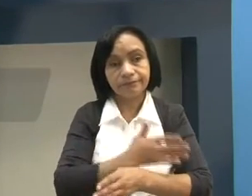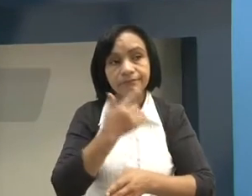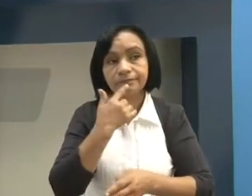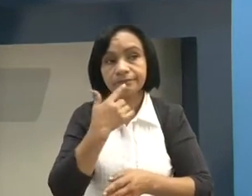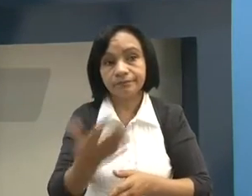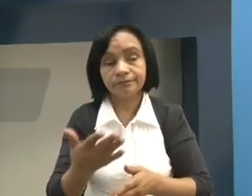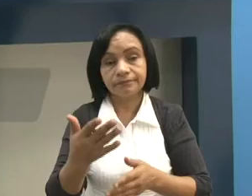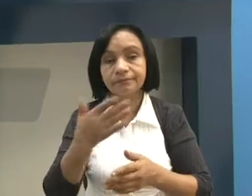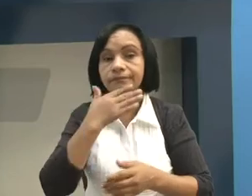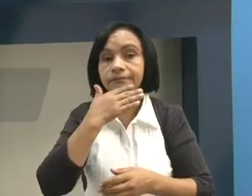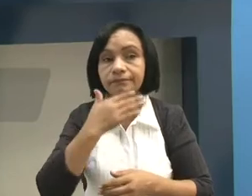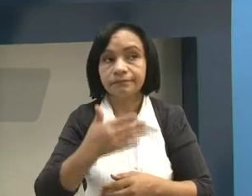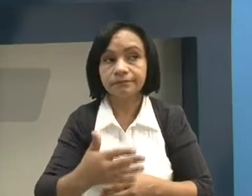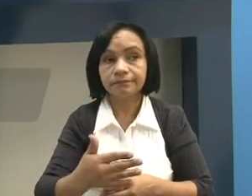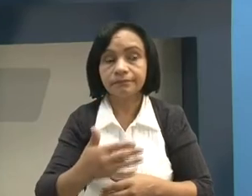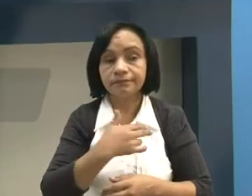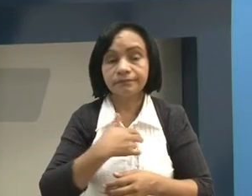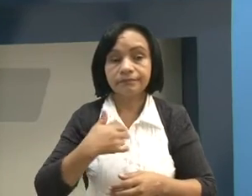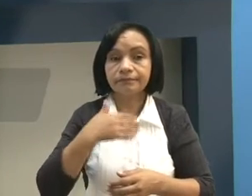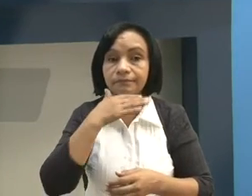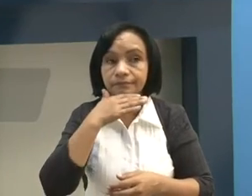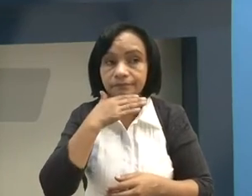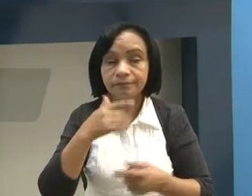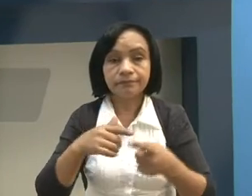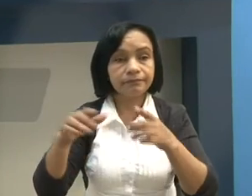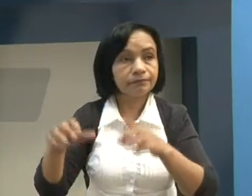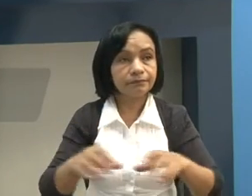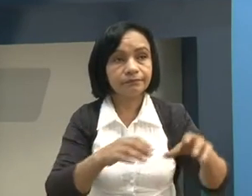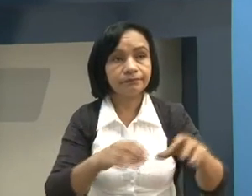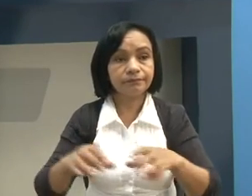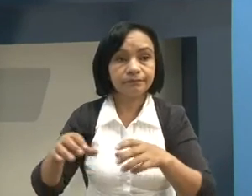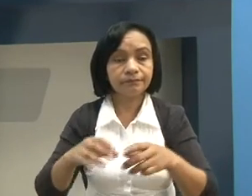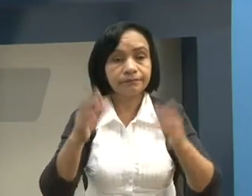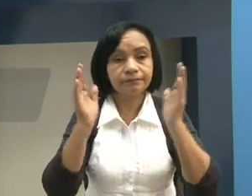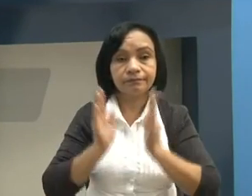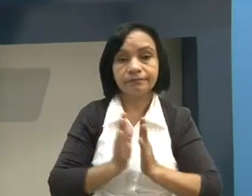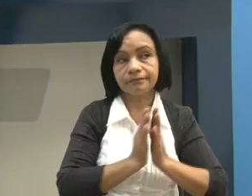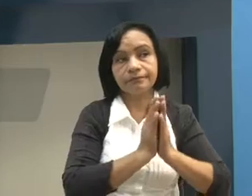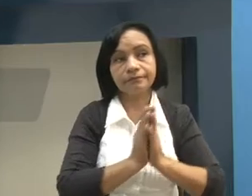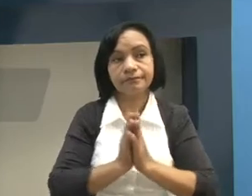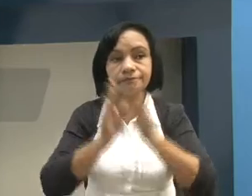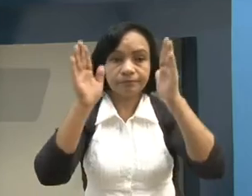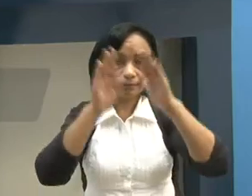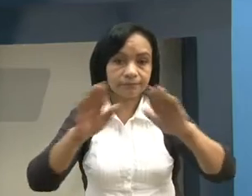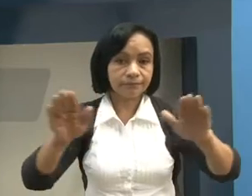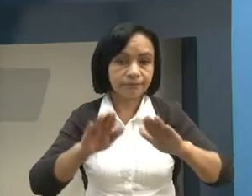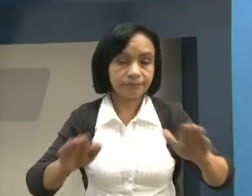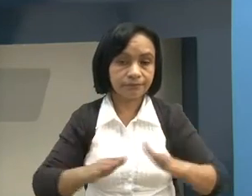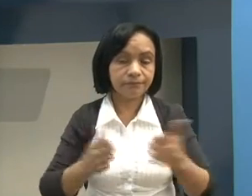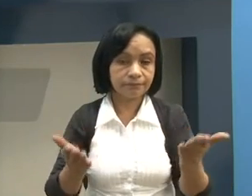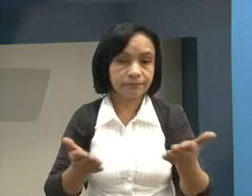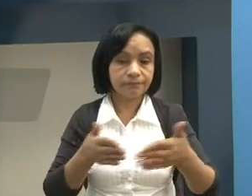Porque vos tenés el mes de diciembre, que es muy, muy complejo, ¿verdad? Pues tiene muchas actividades, está la Purísima, la Navidad, entonces todas esas